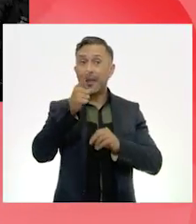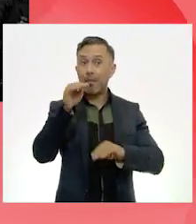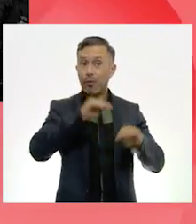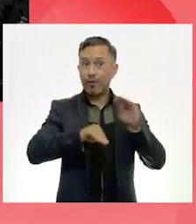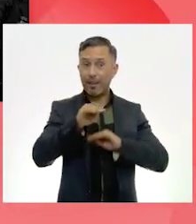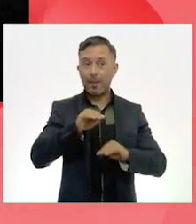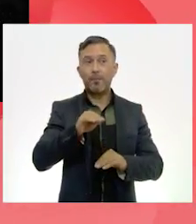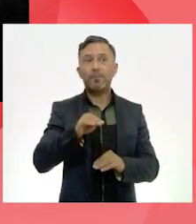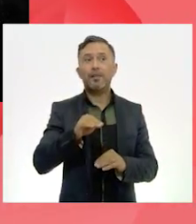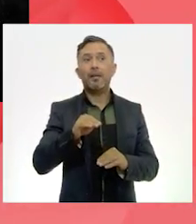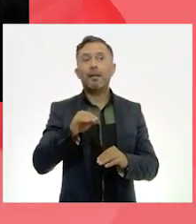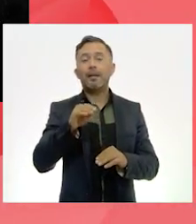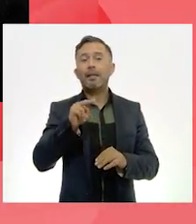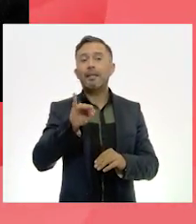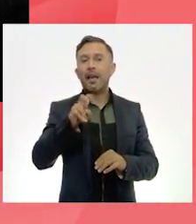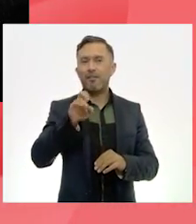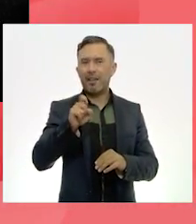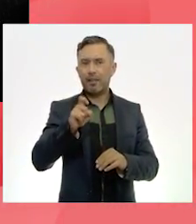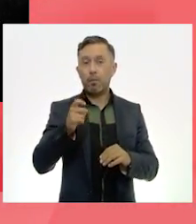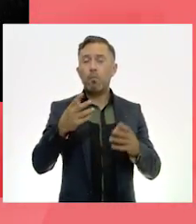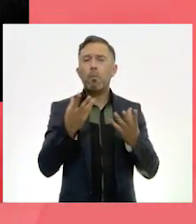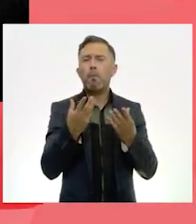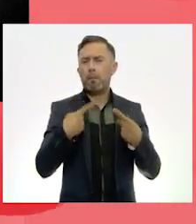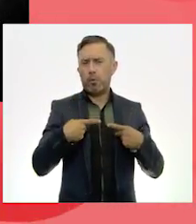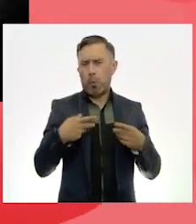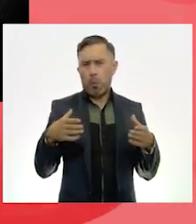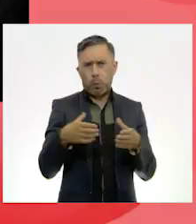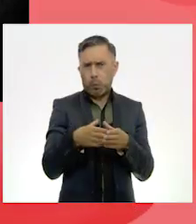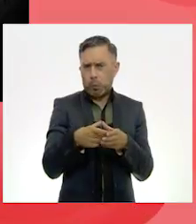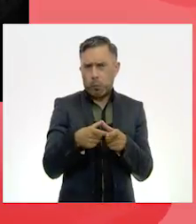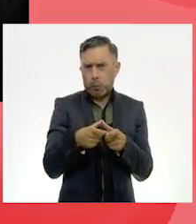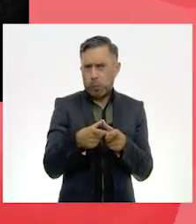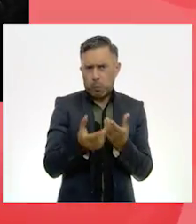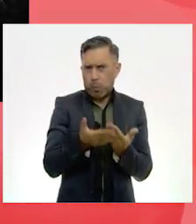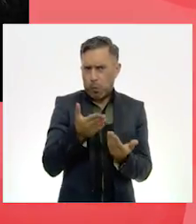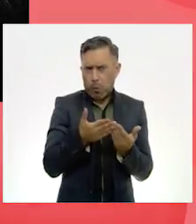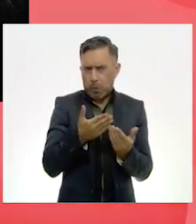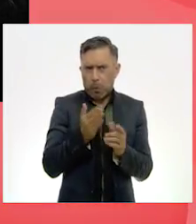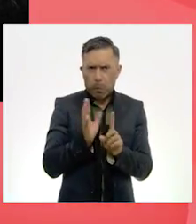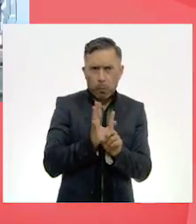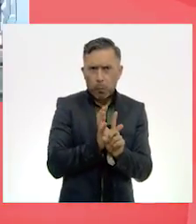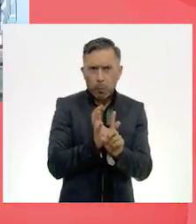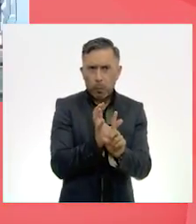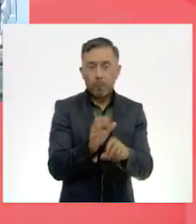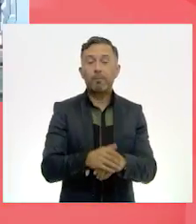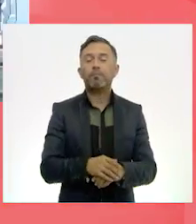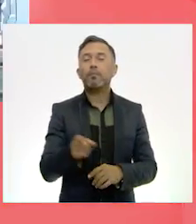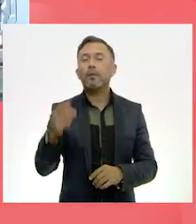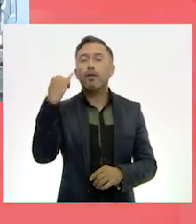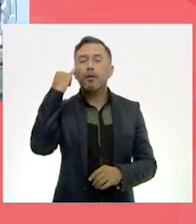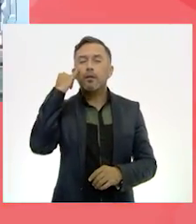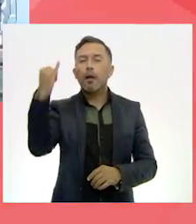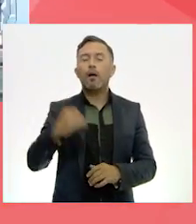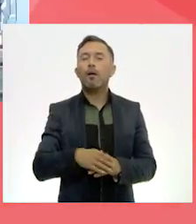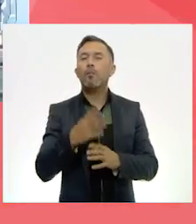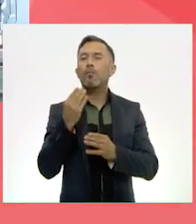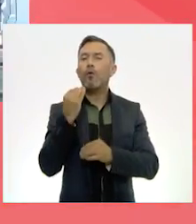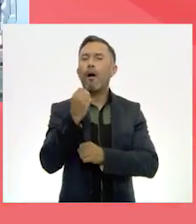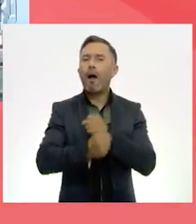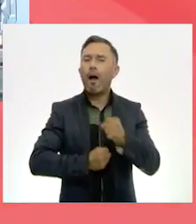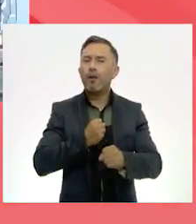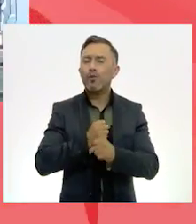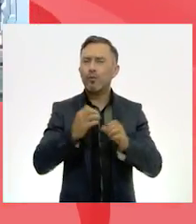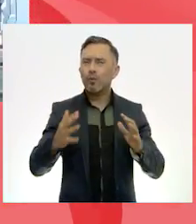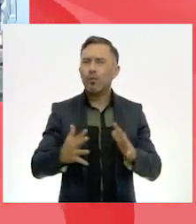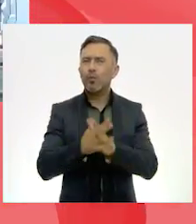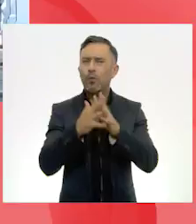Piedra Encimada, con su gente, muy poca gente. De alguna manera, pues imagínate, todos estos años en la lucha y demás,